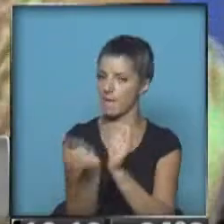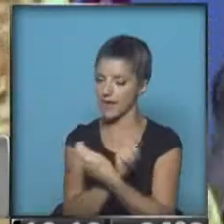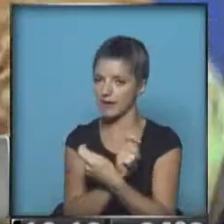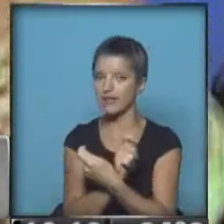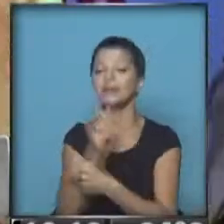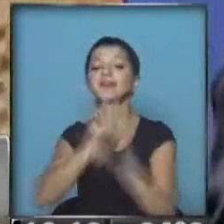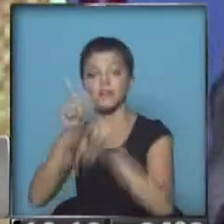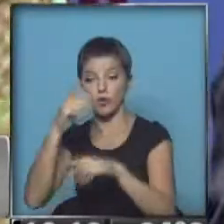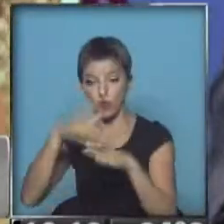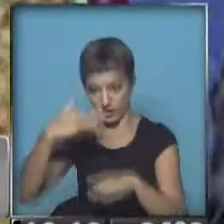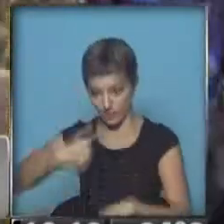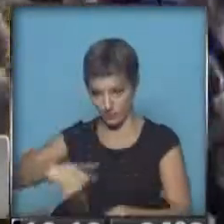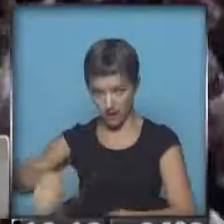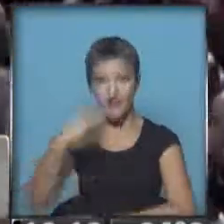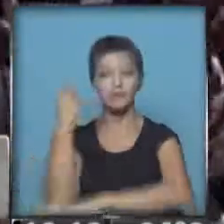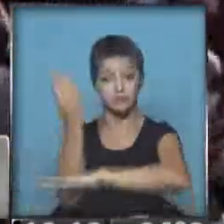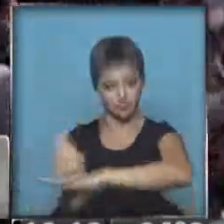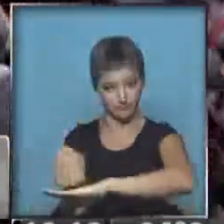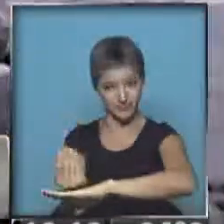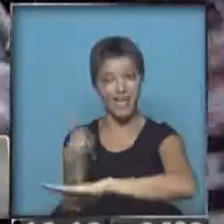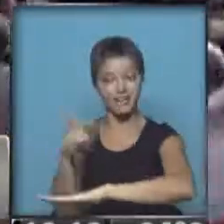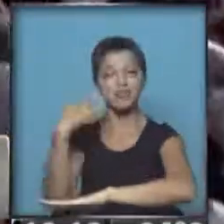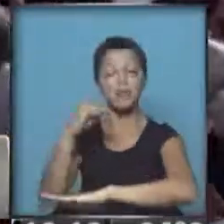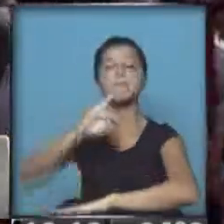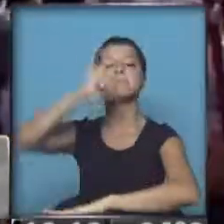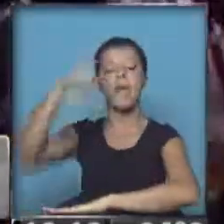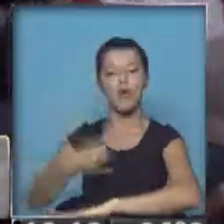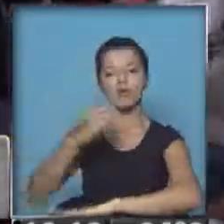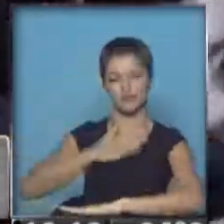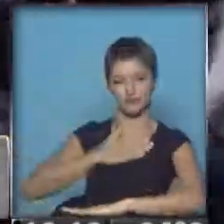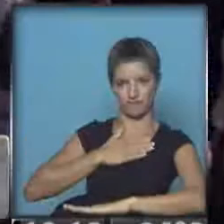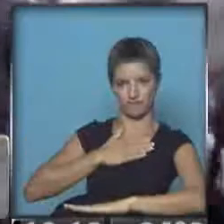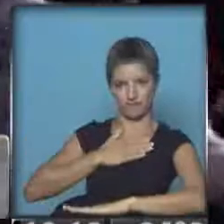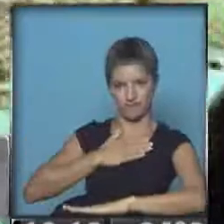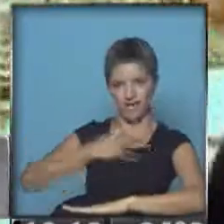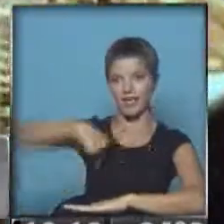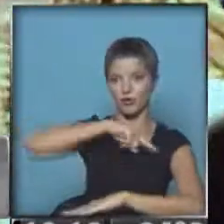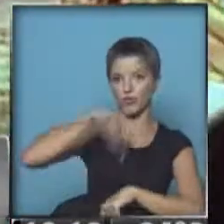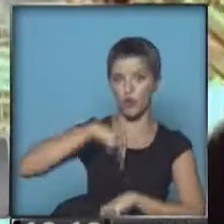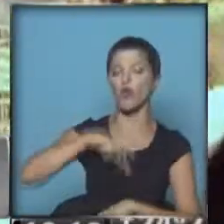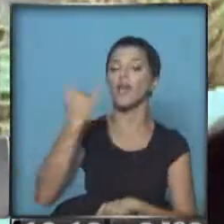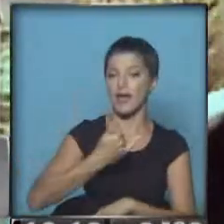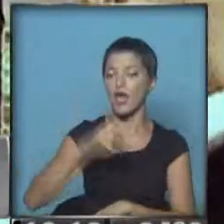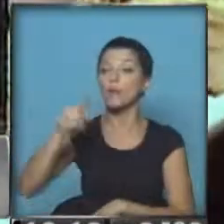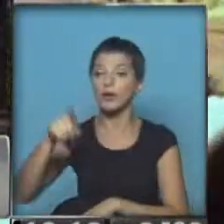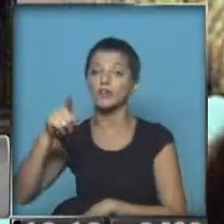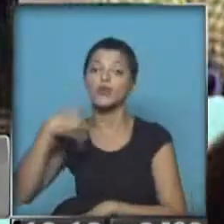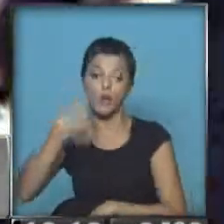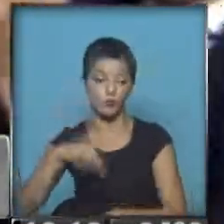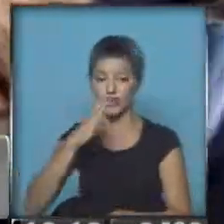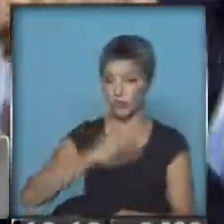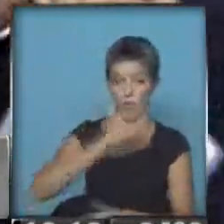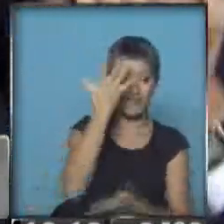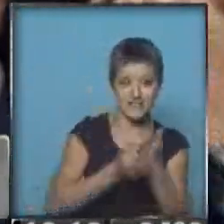tienen que venir después de vos tienen que ser mejores que vos, porque van a corregir las cosas en las que